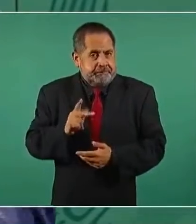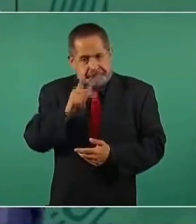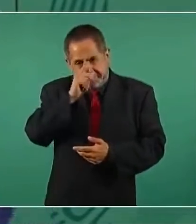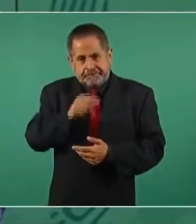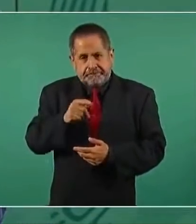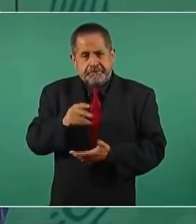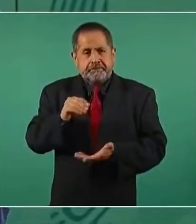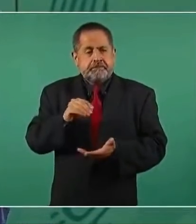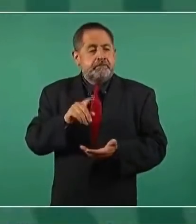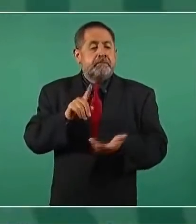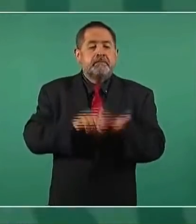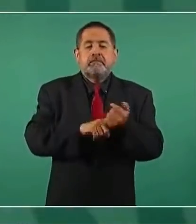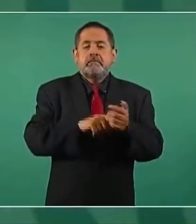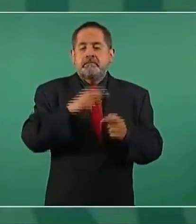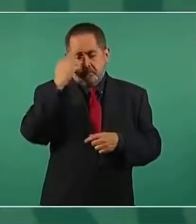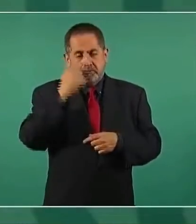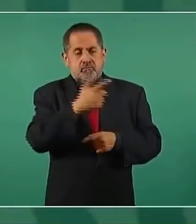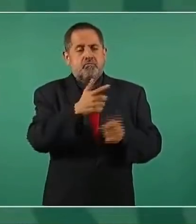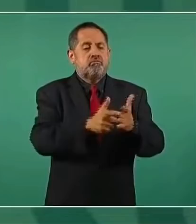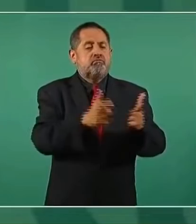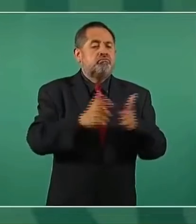porque se creó un partido único